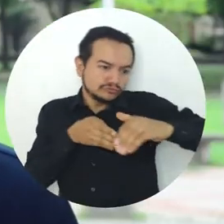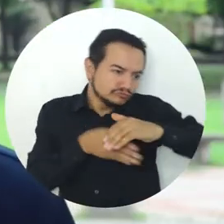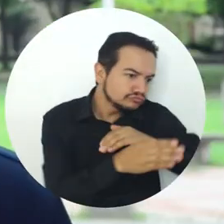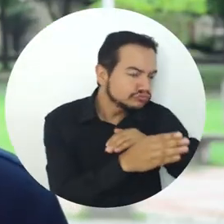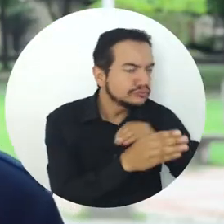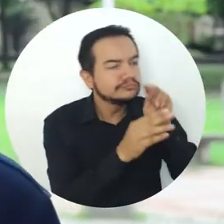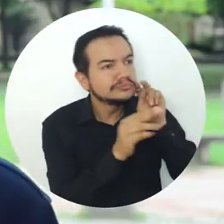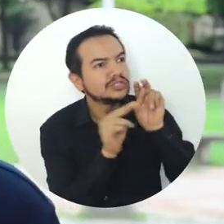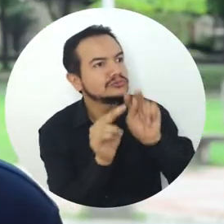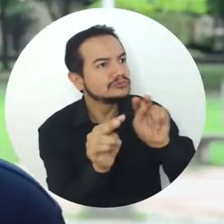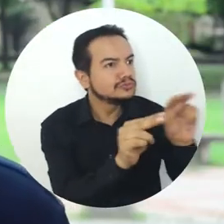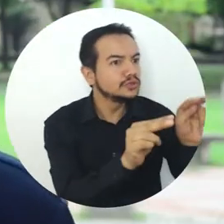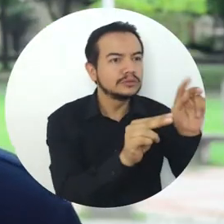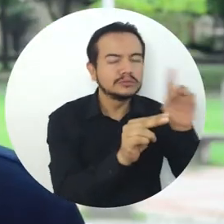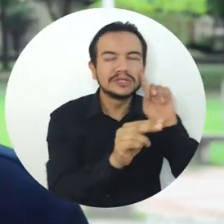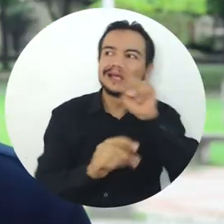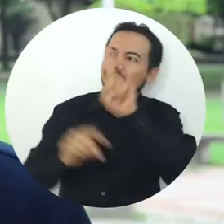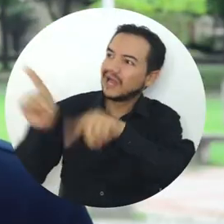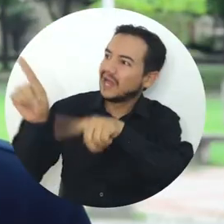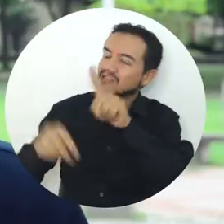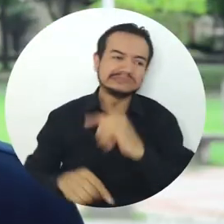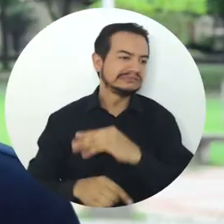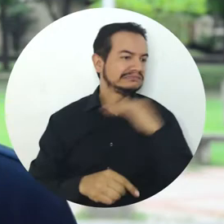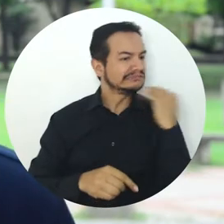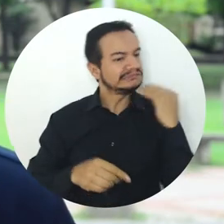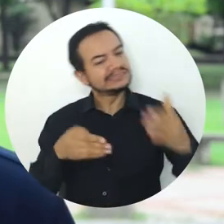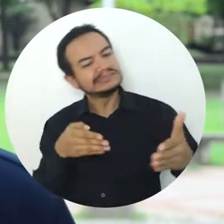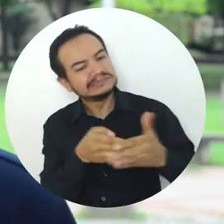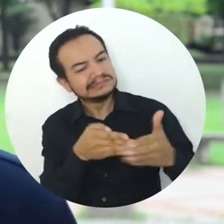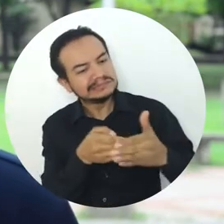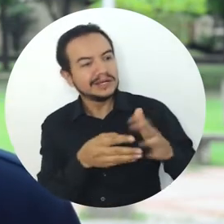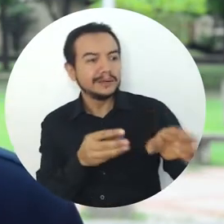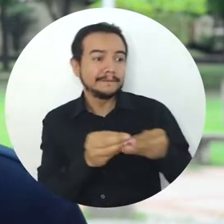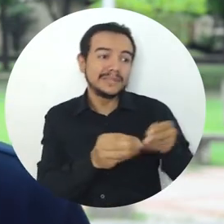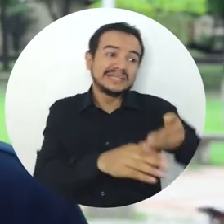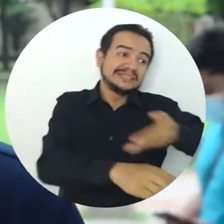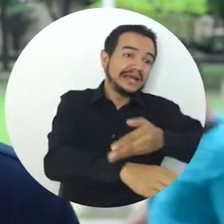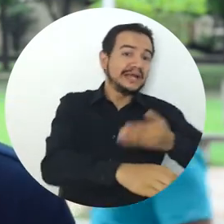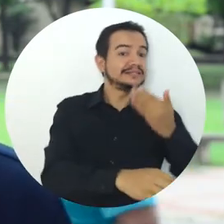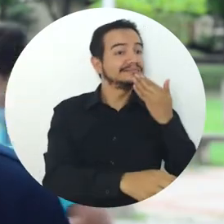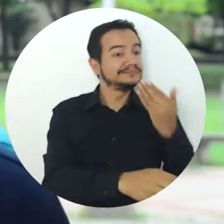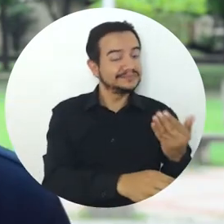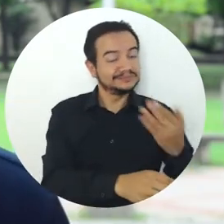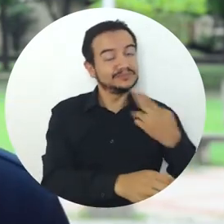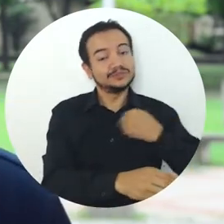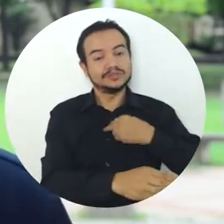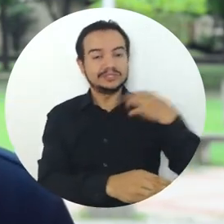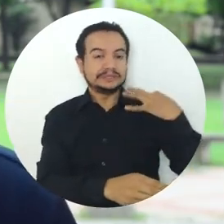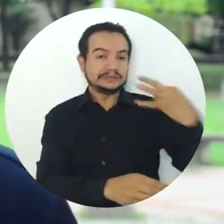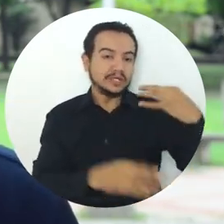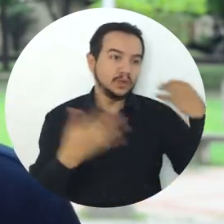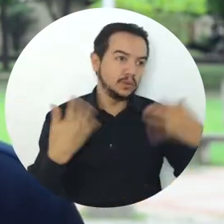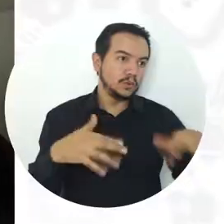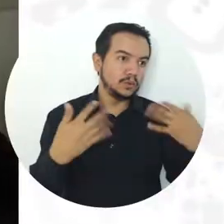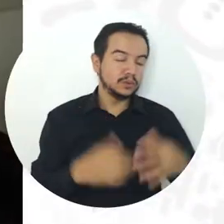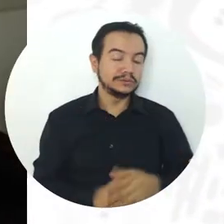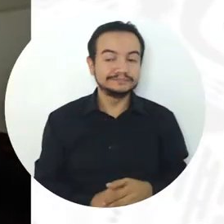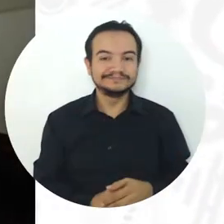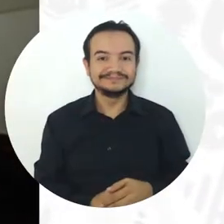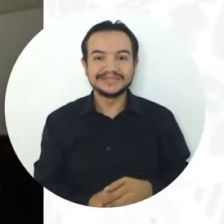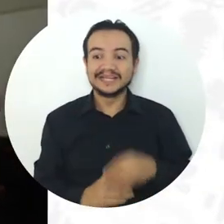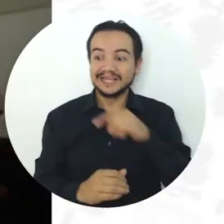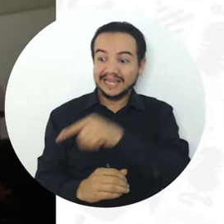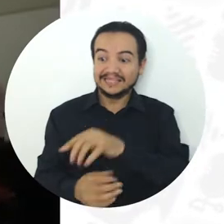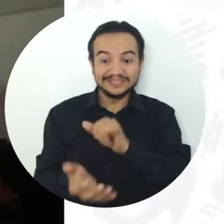pronto a lugares donde otros investigadores no han podido por el difícil acceso y por el tema pues, de que siempre es un proceso de consulta. Durante